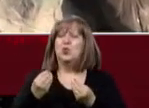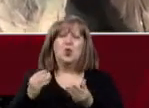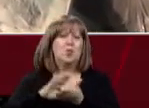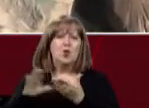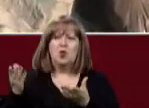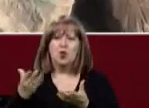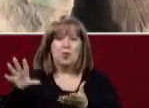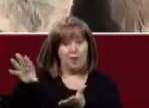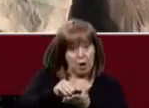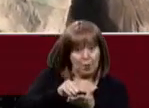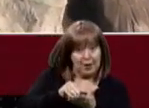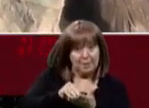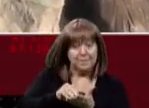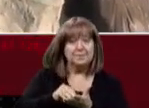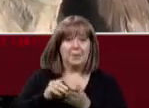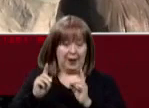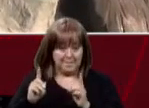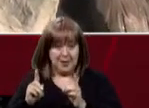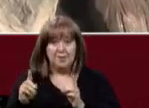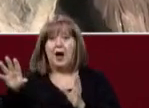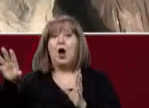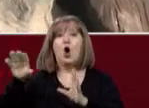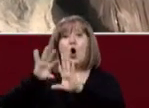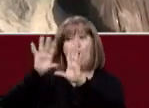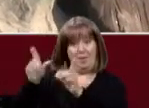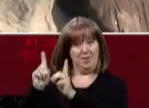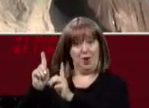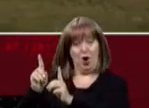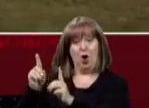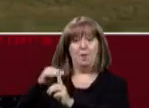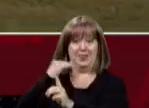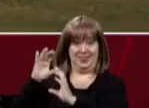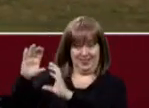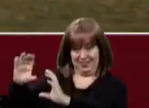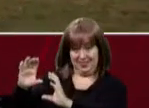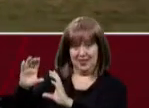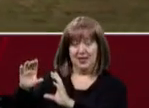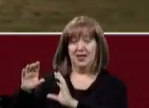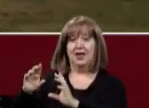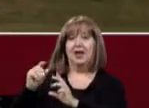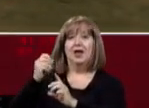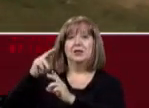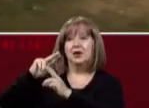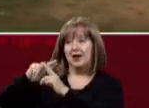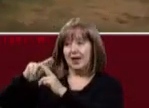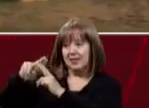hacer? Al original la voy a como restaurar,